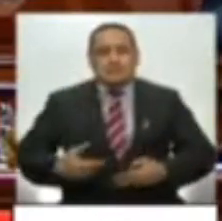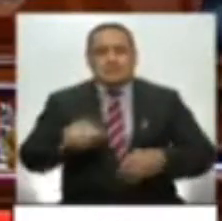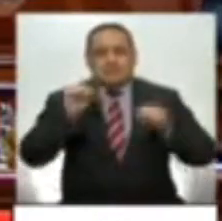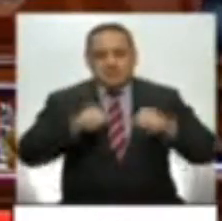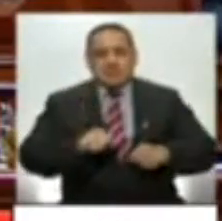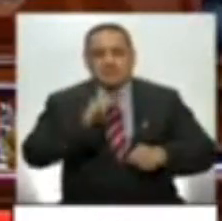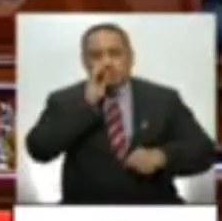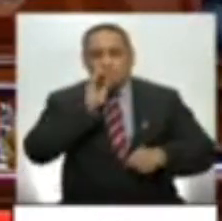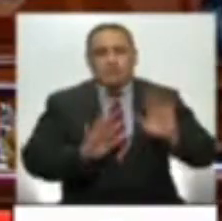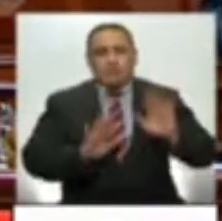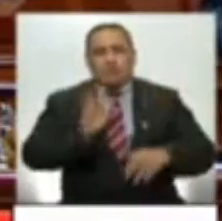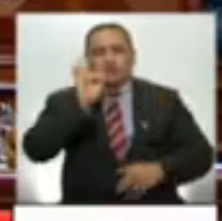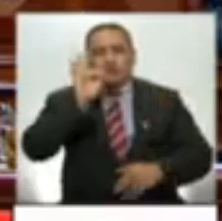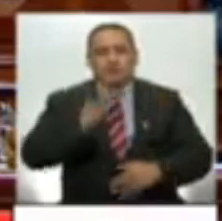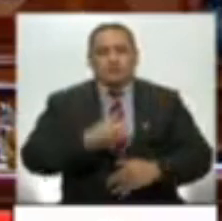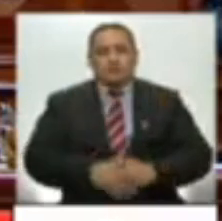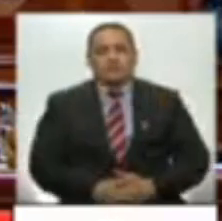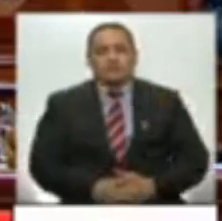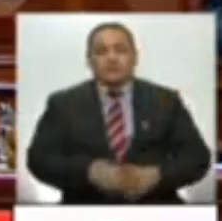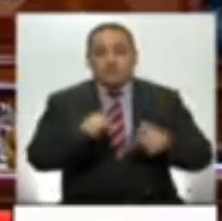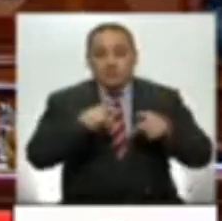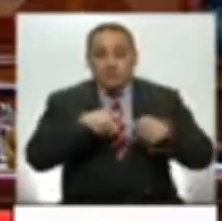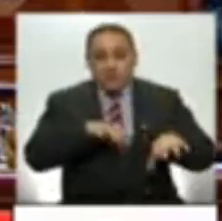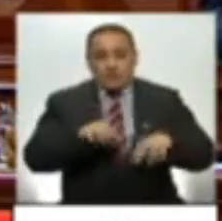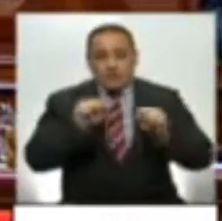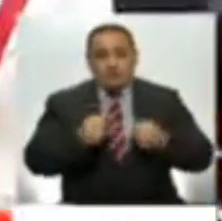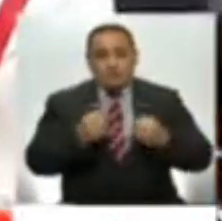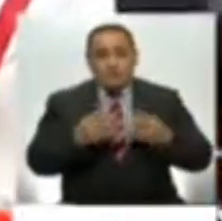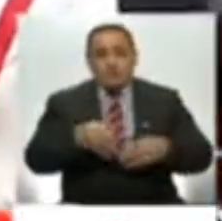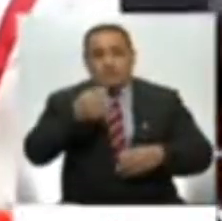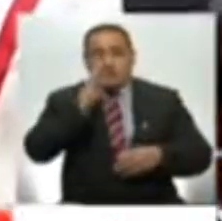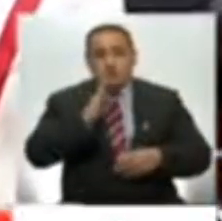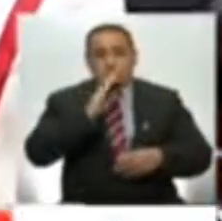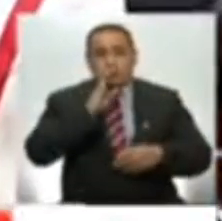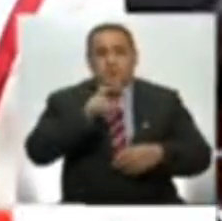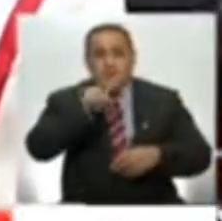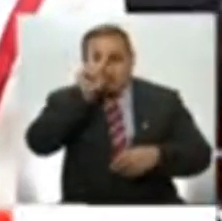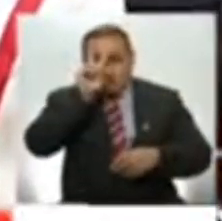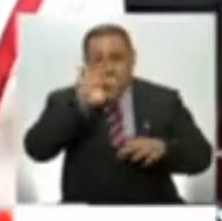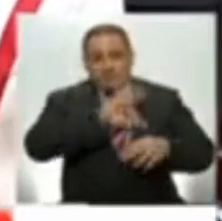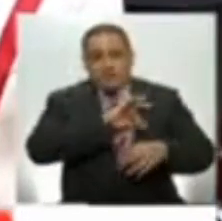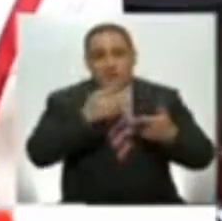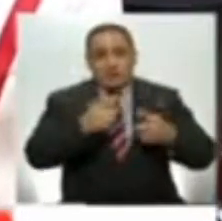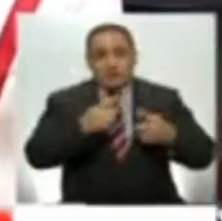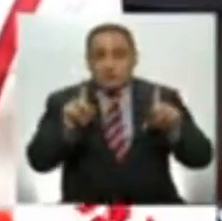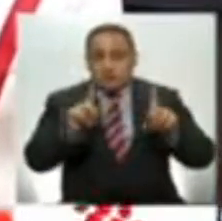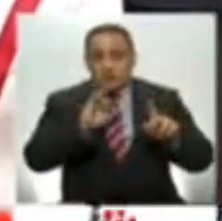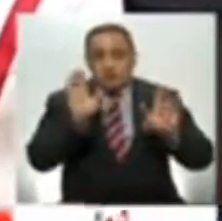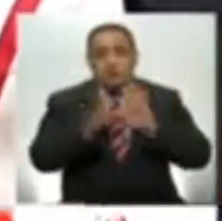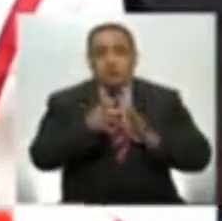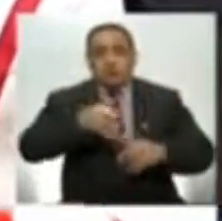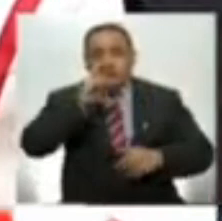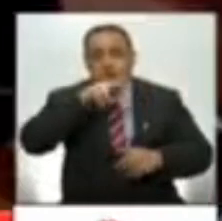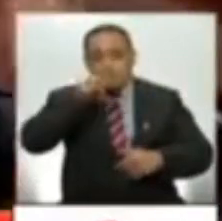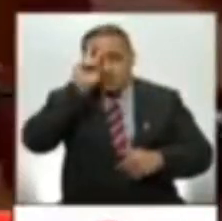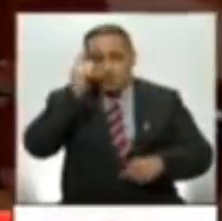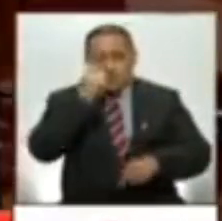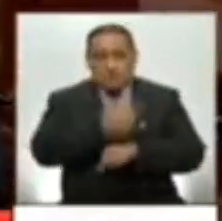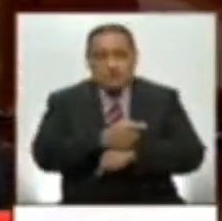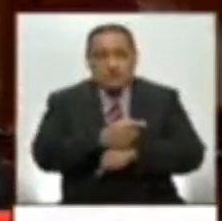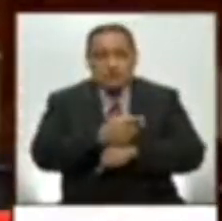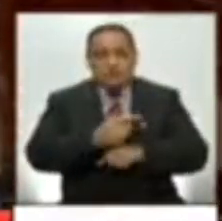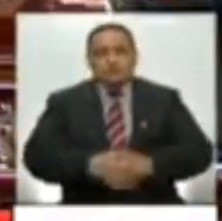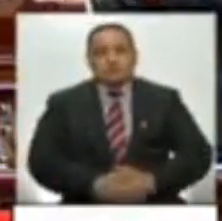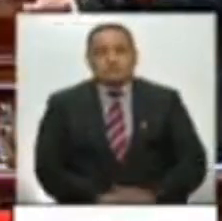¡sí, juro! Si así lo hace, que Dios y la patria lo premien, si no, que él y la nación se lo demanden.